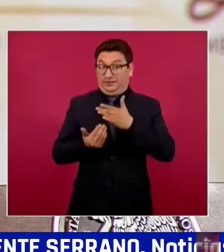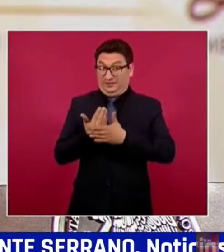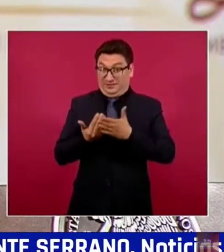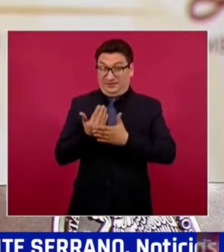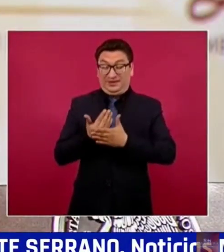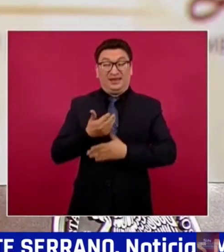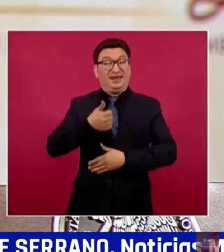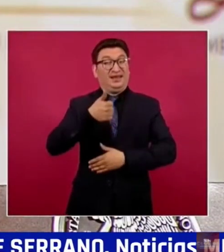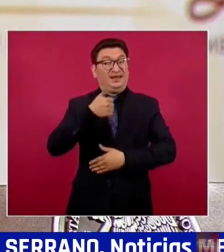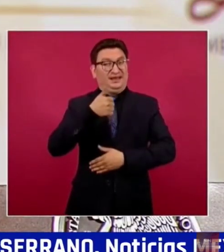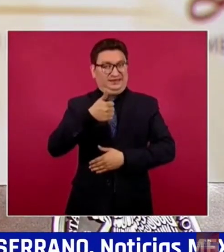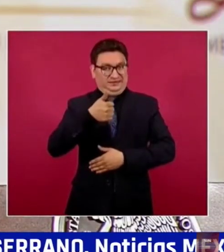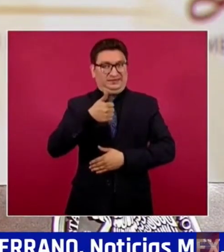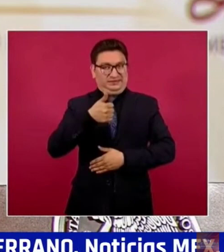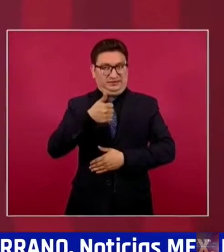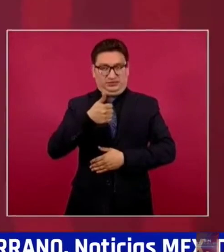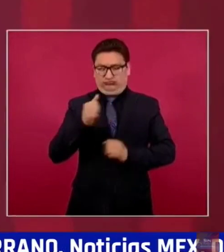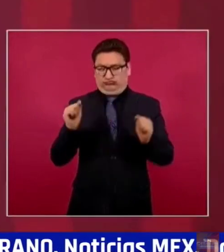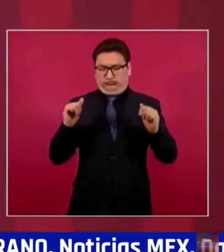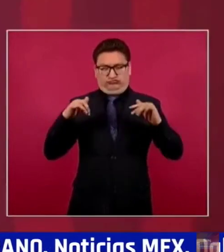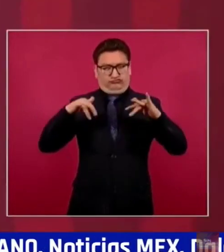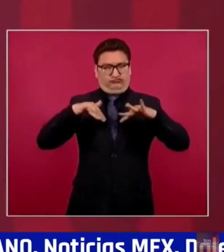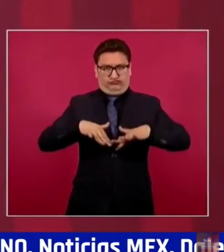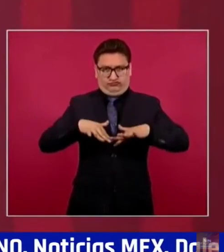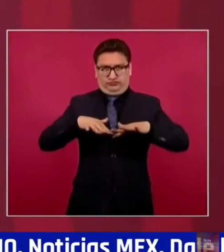Ana María